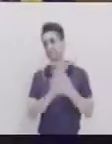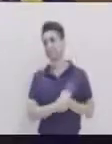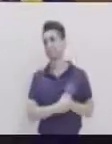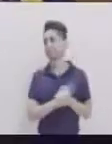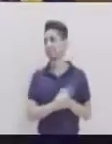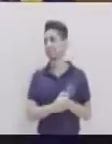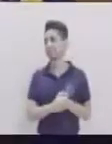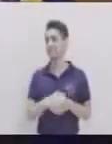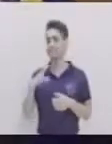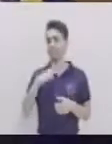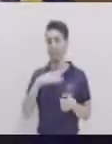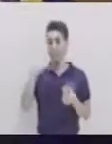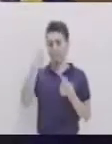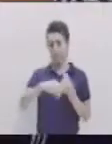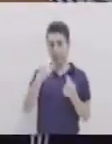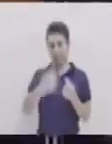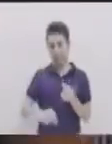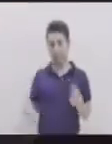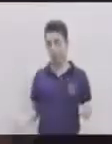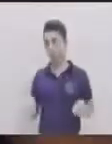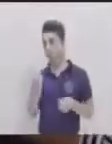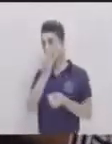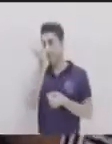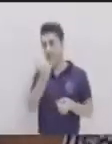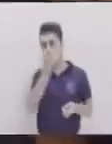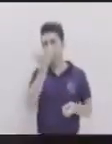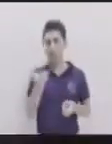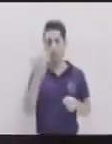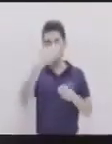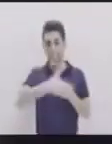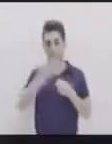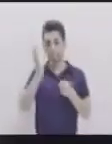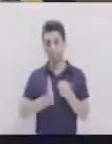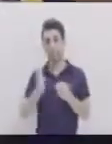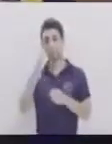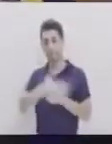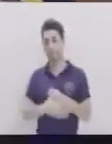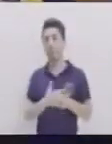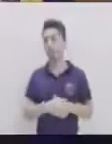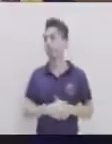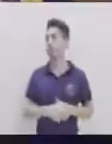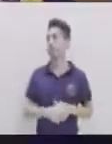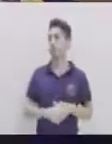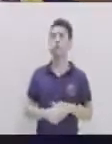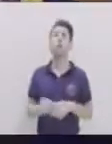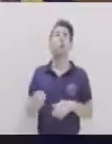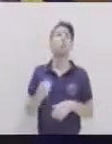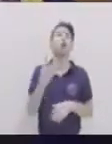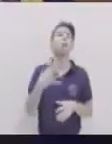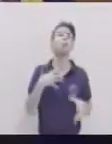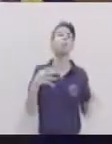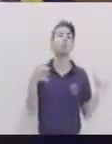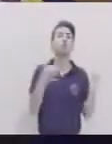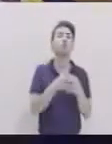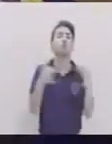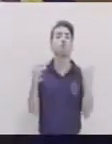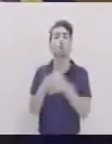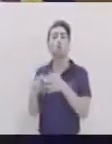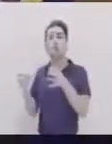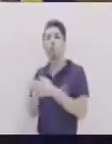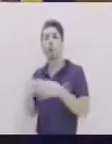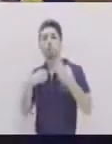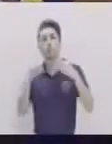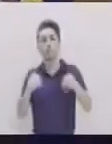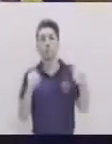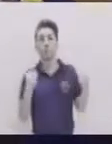¡Excelente! Tenemos bananos, manzanas y piñas. ¿Cuántos grupos podemos